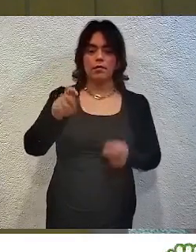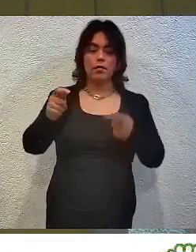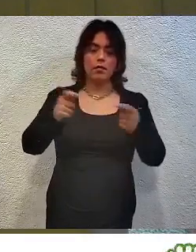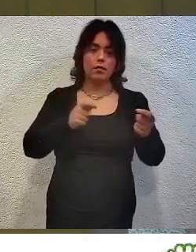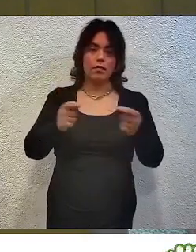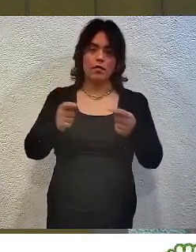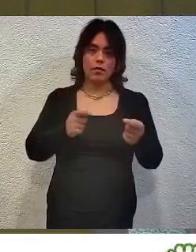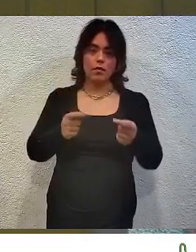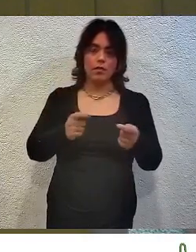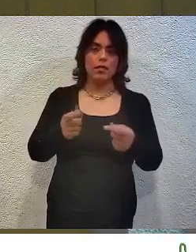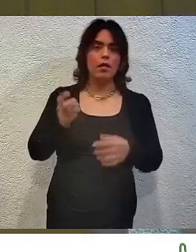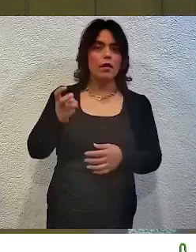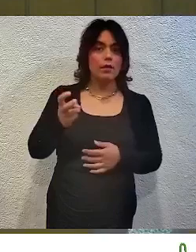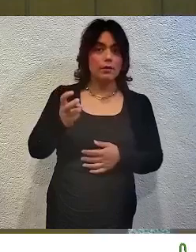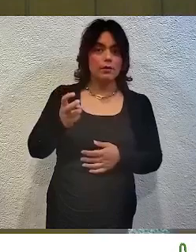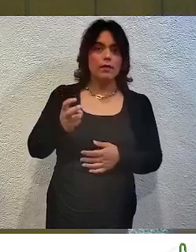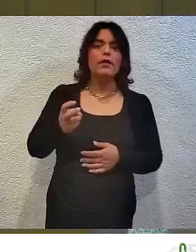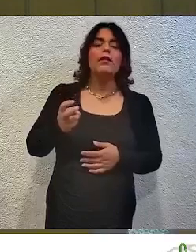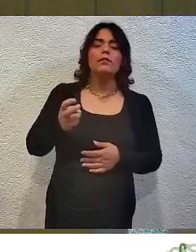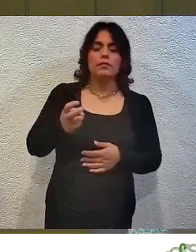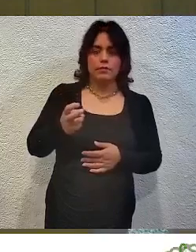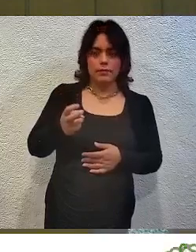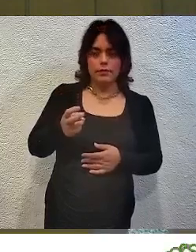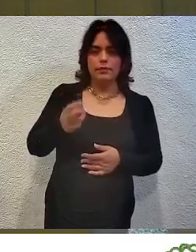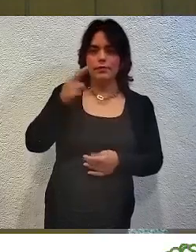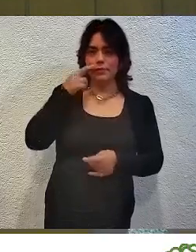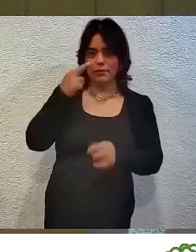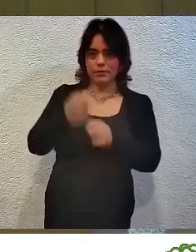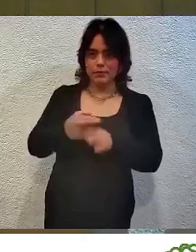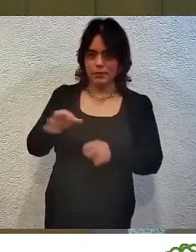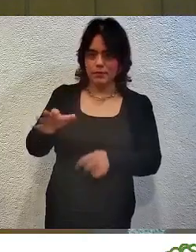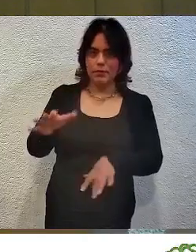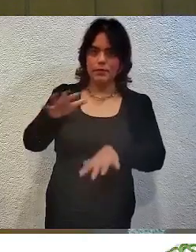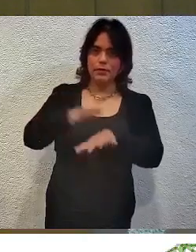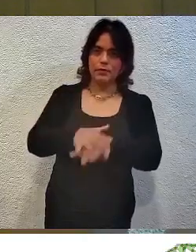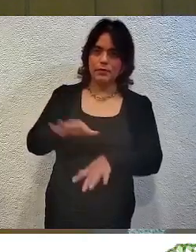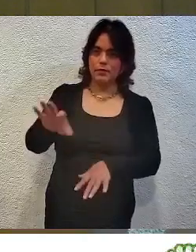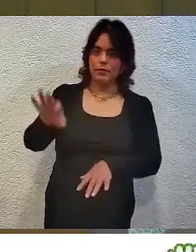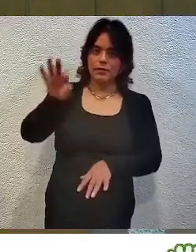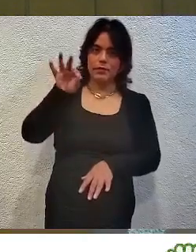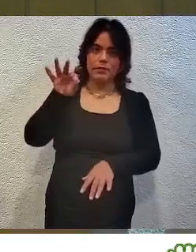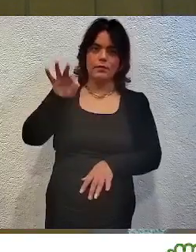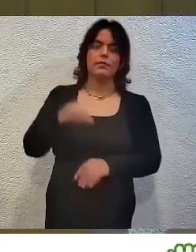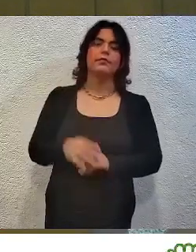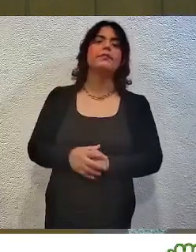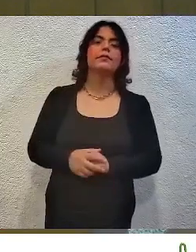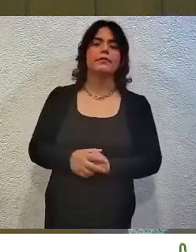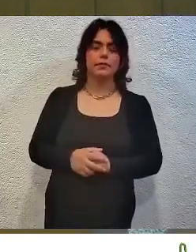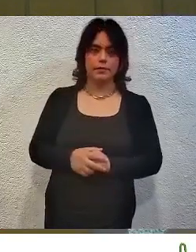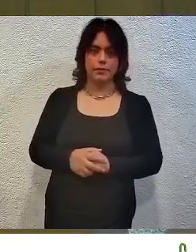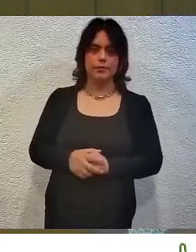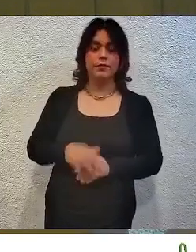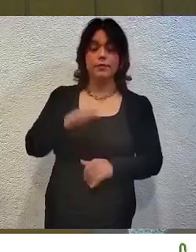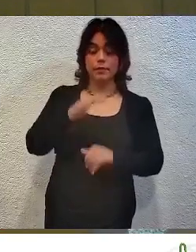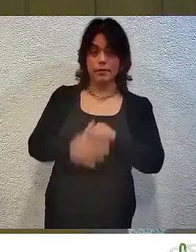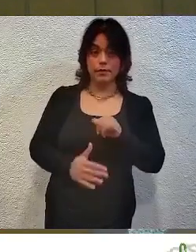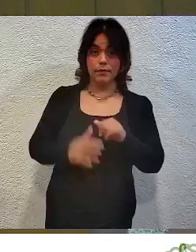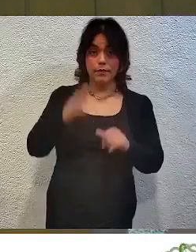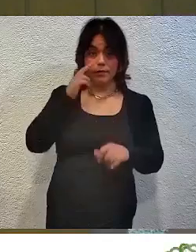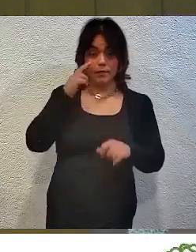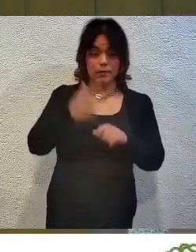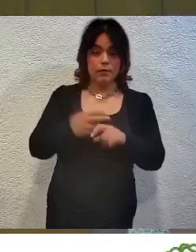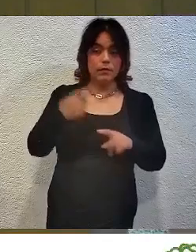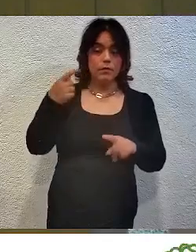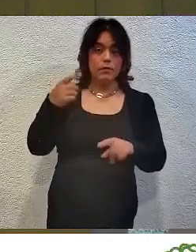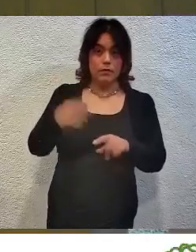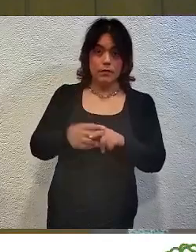interno inicia el procedimiento de responsabilidad administrativa. Concluye que la responsabilidad